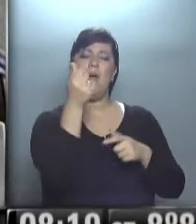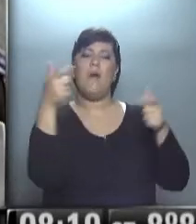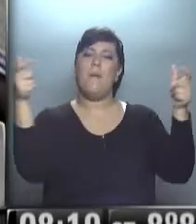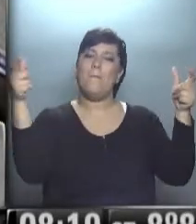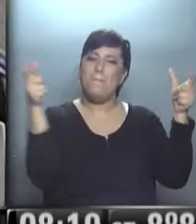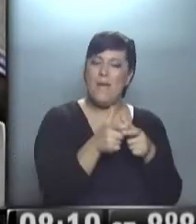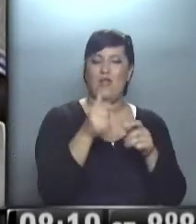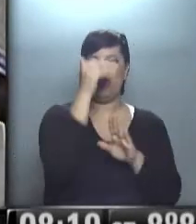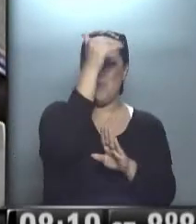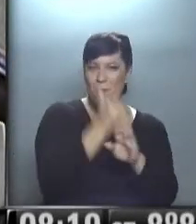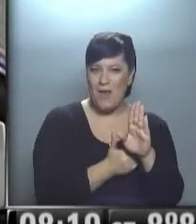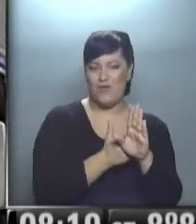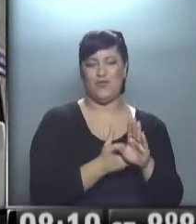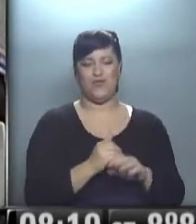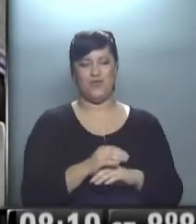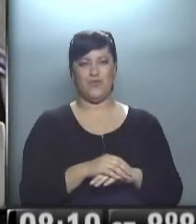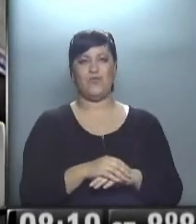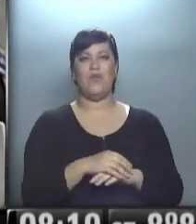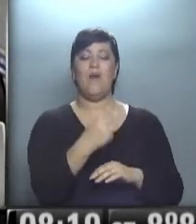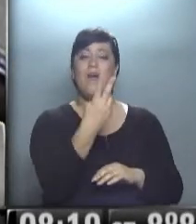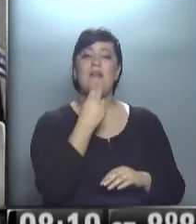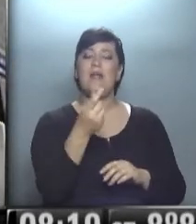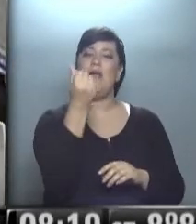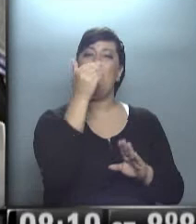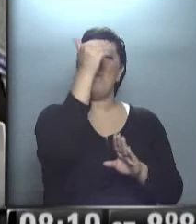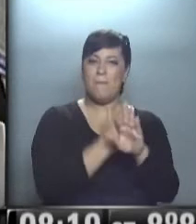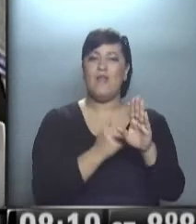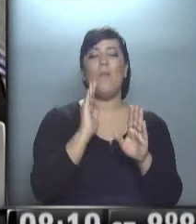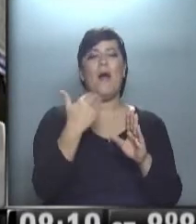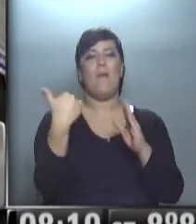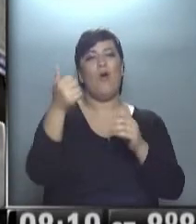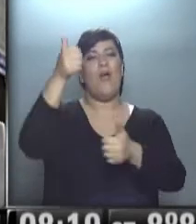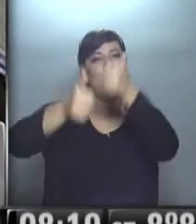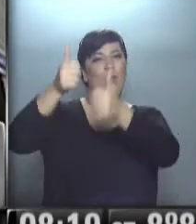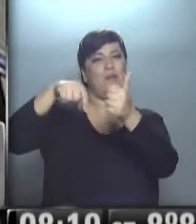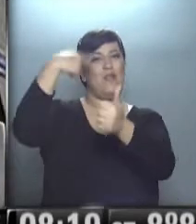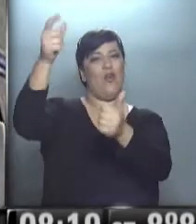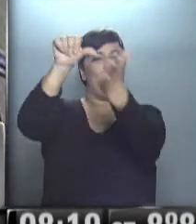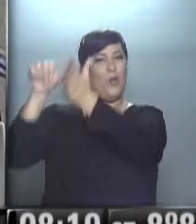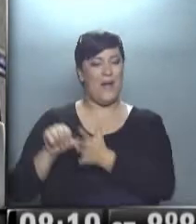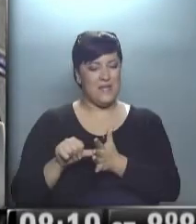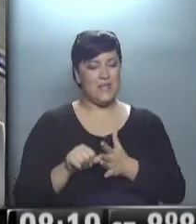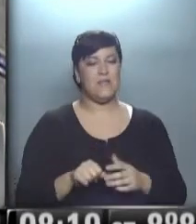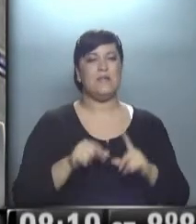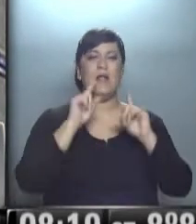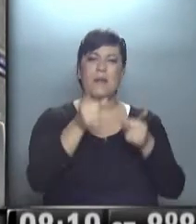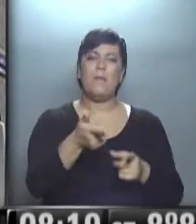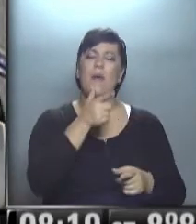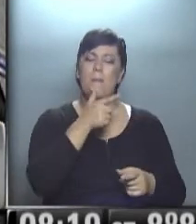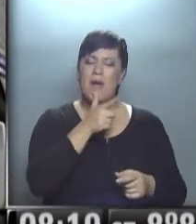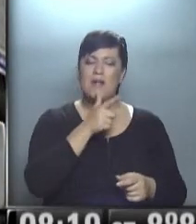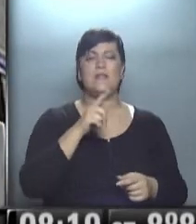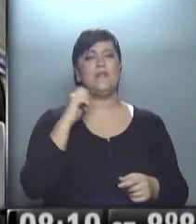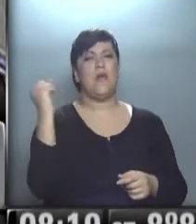provisión de energía de largo plazo que es un factor de competitividad del país también nos parece muy